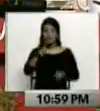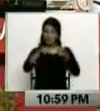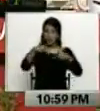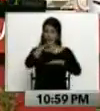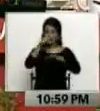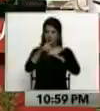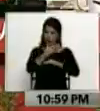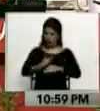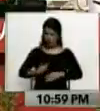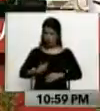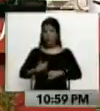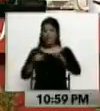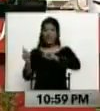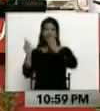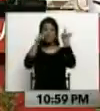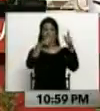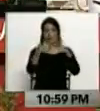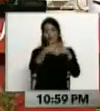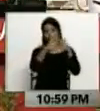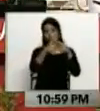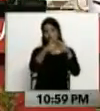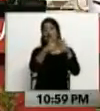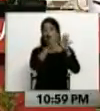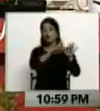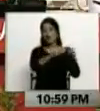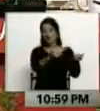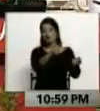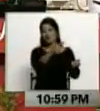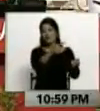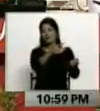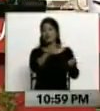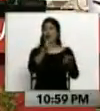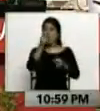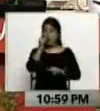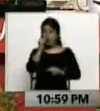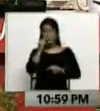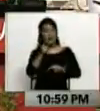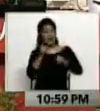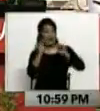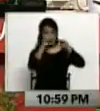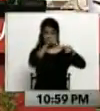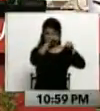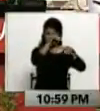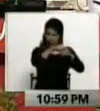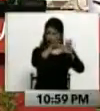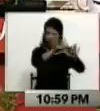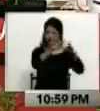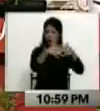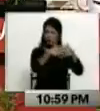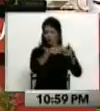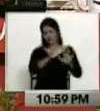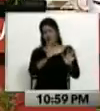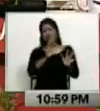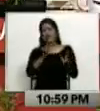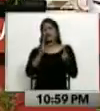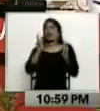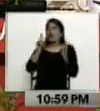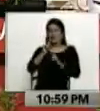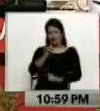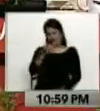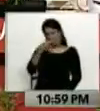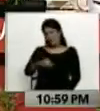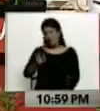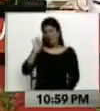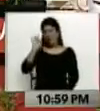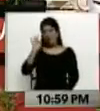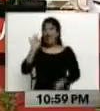Otero está en los Estados Unidos no es extraño el prófugo y conspirador Miguel Enrique Otero esté en los Estados Unidos no es extraño